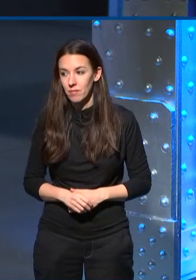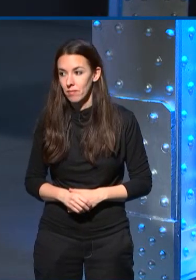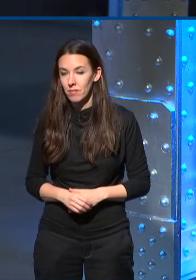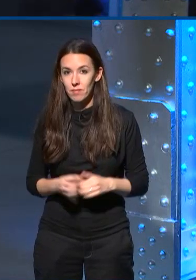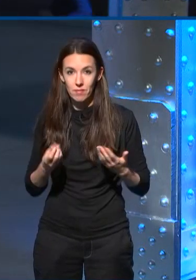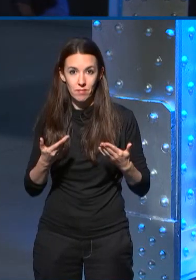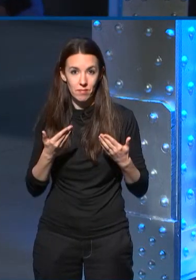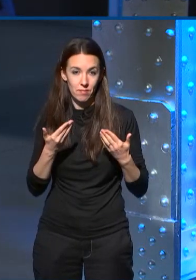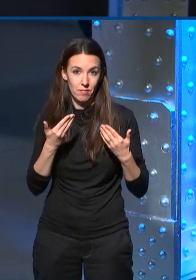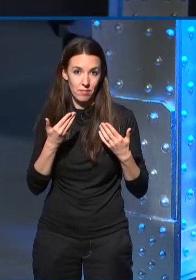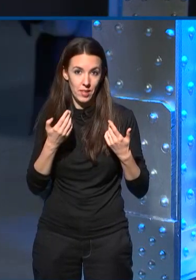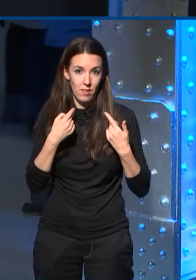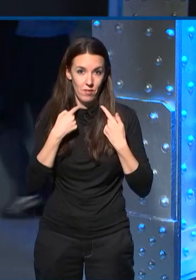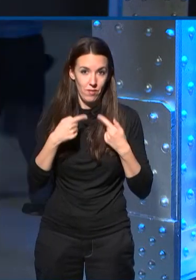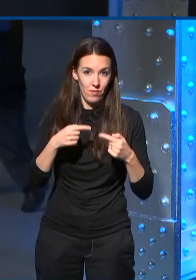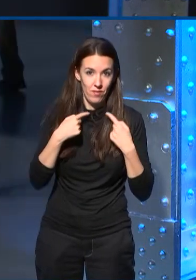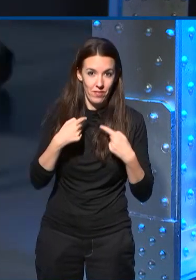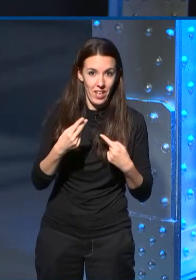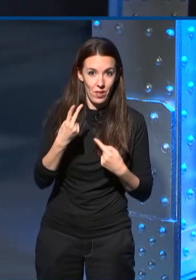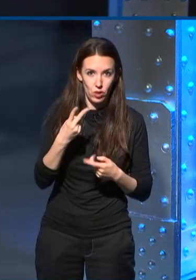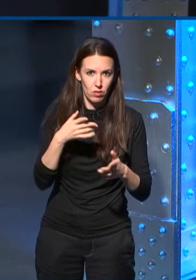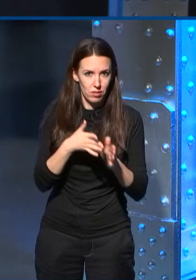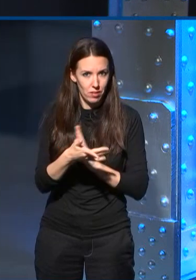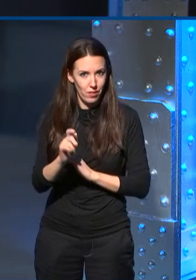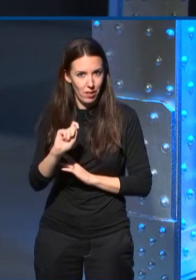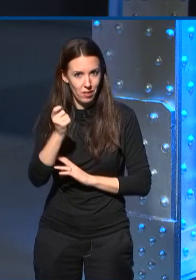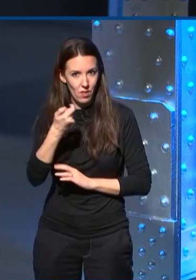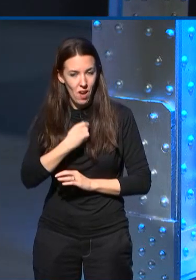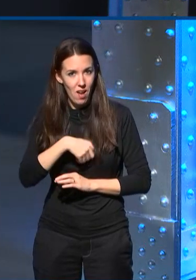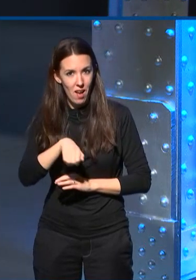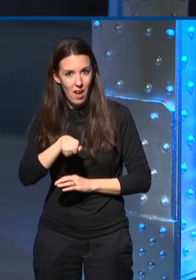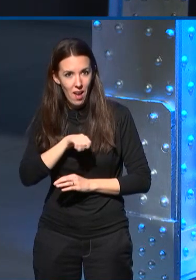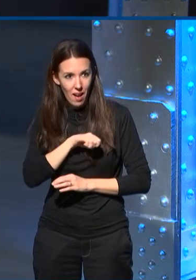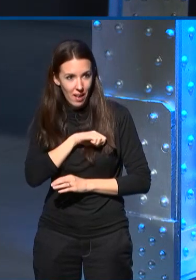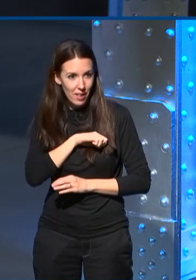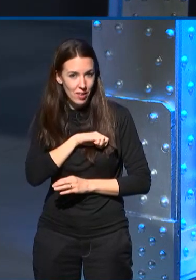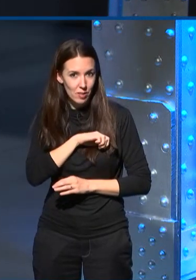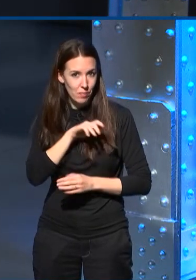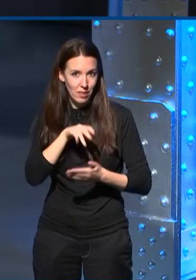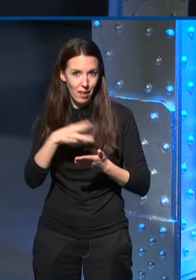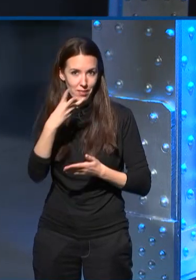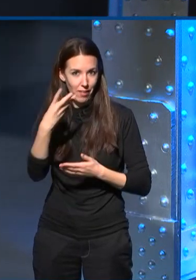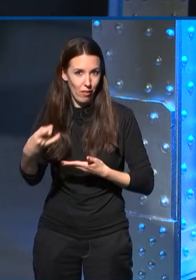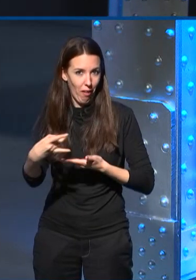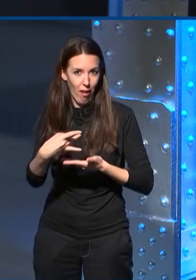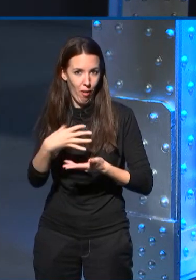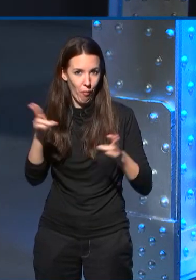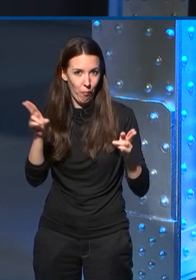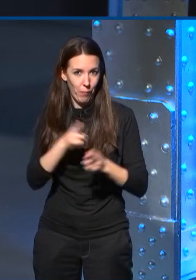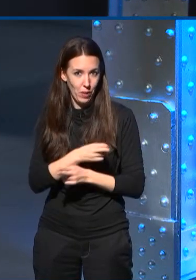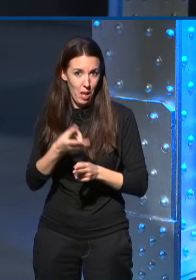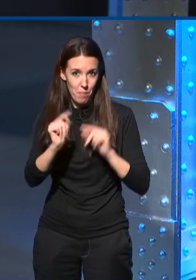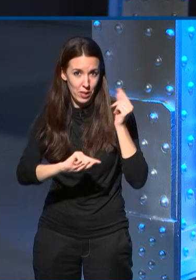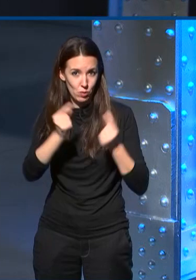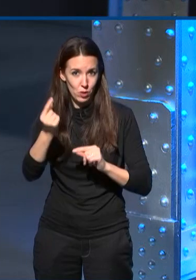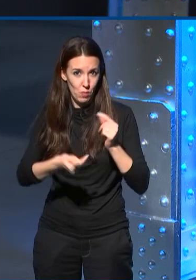Bueno, Ignacio, lleva 2 fracasos. En Estados Unidos eso es un mérito, pero en España al tercero te eliminan, ¿sabes? No hay presupuesto para más.